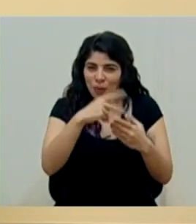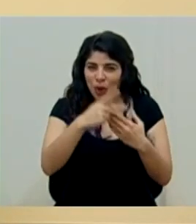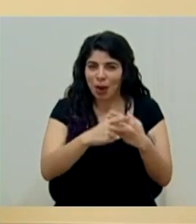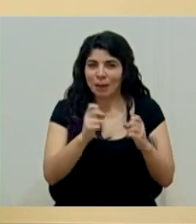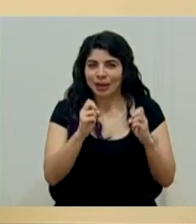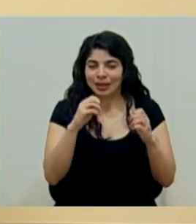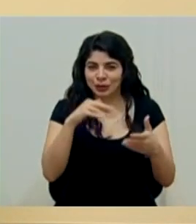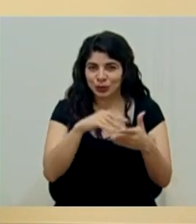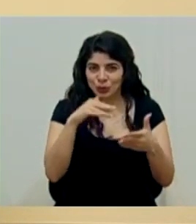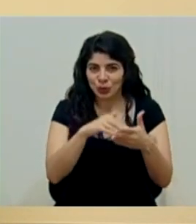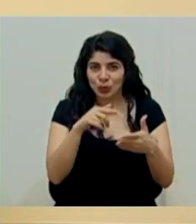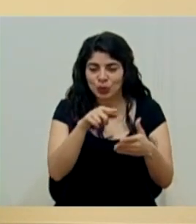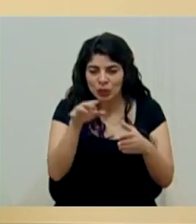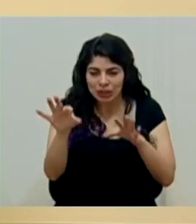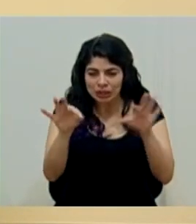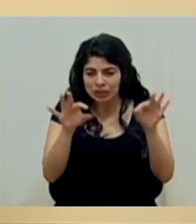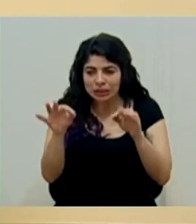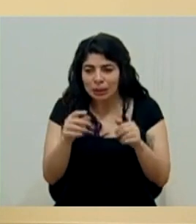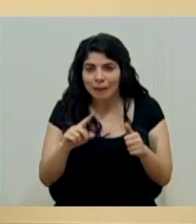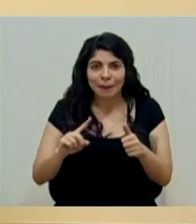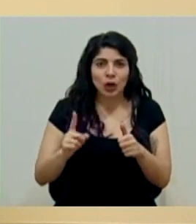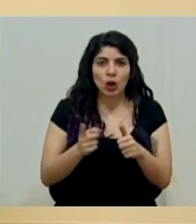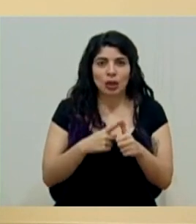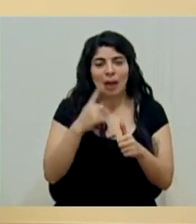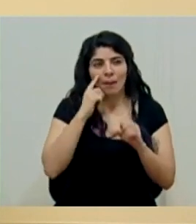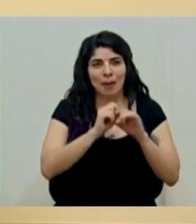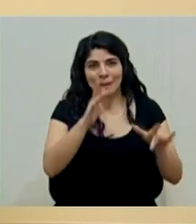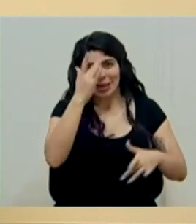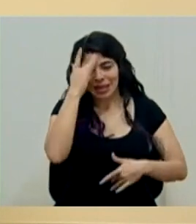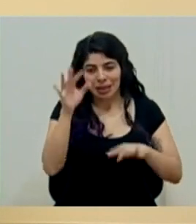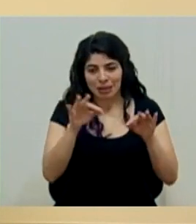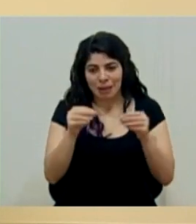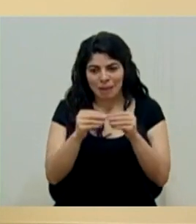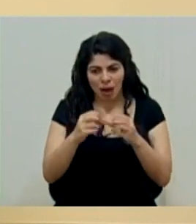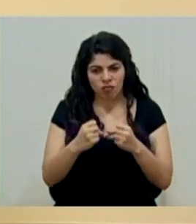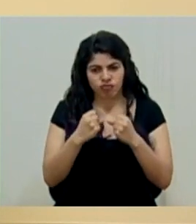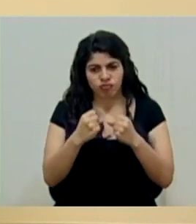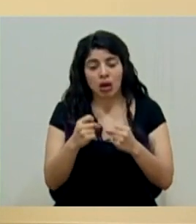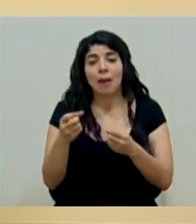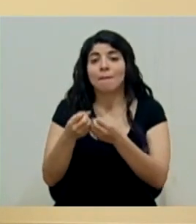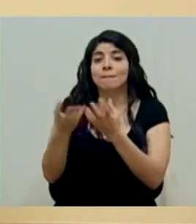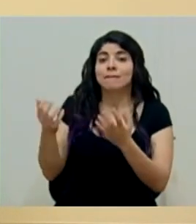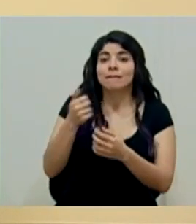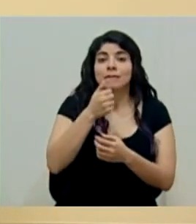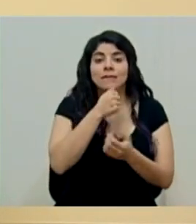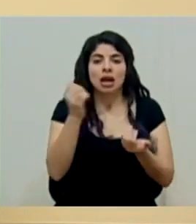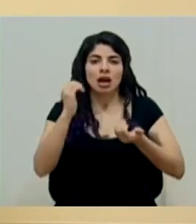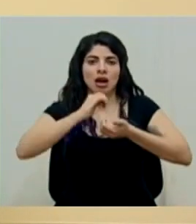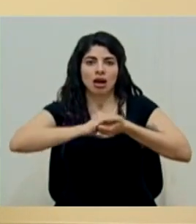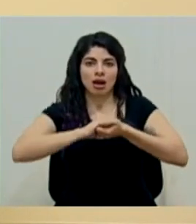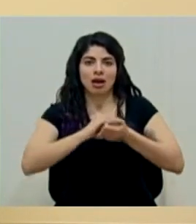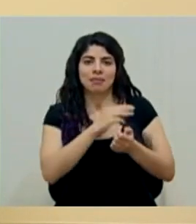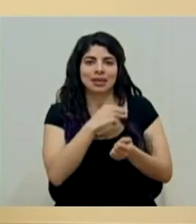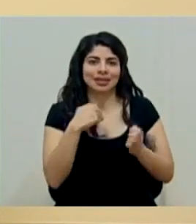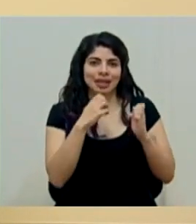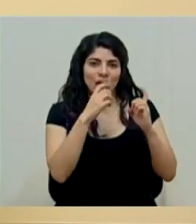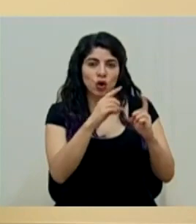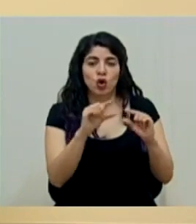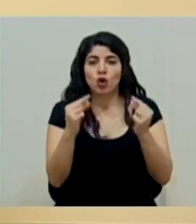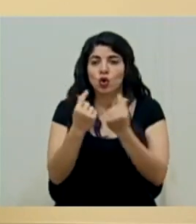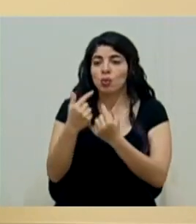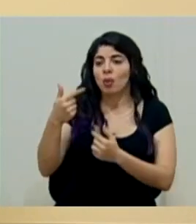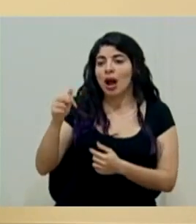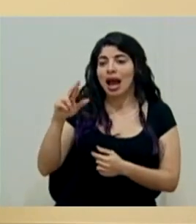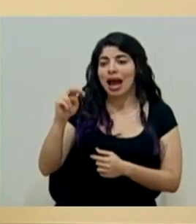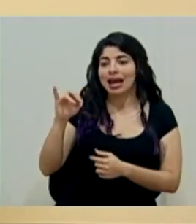sido priorizados en el marco de esta pandemia. Es una alianza público-privada del Ministerio de Educación Pública, el Grupo Garnier